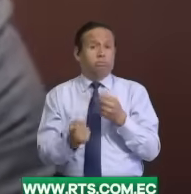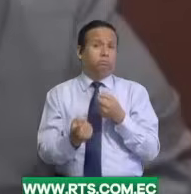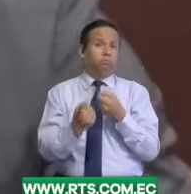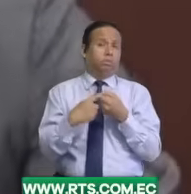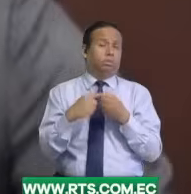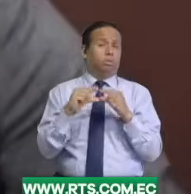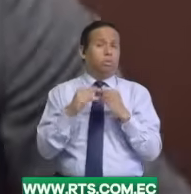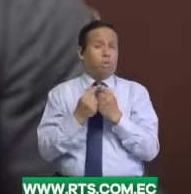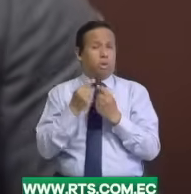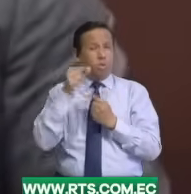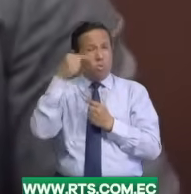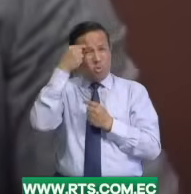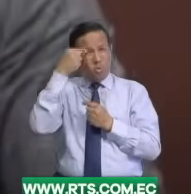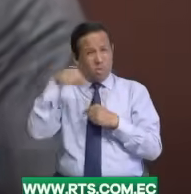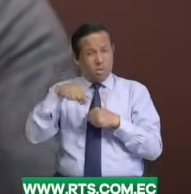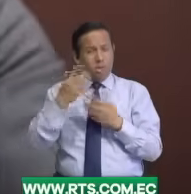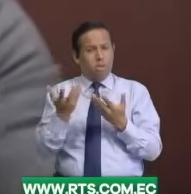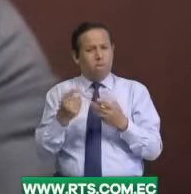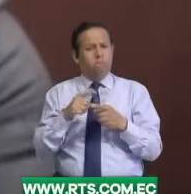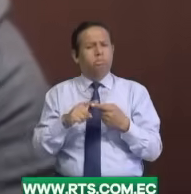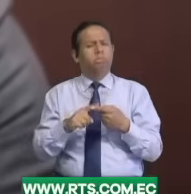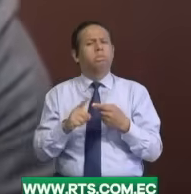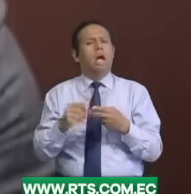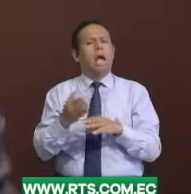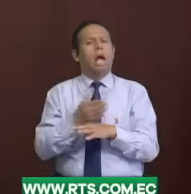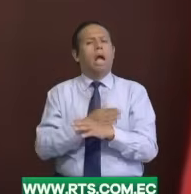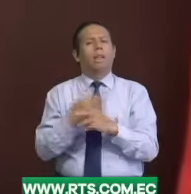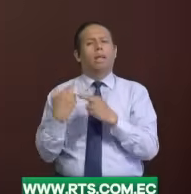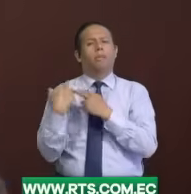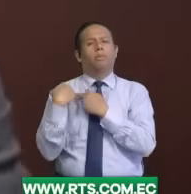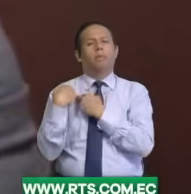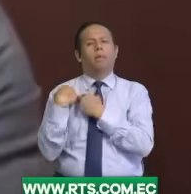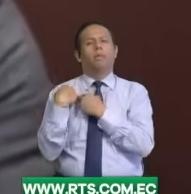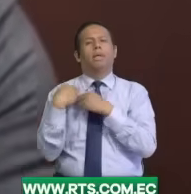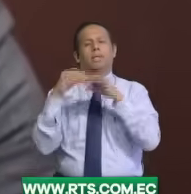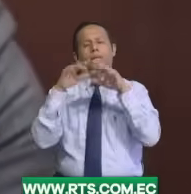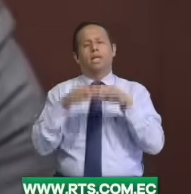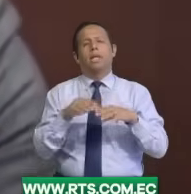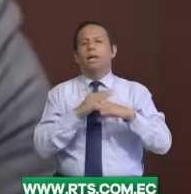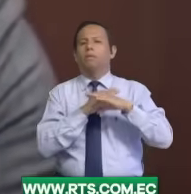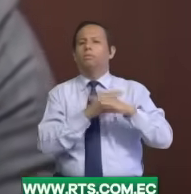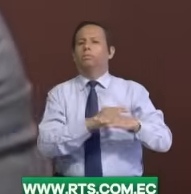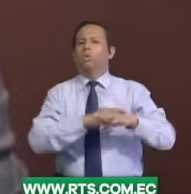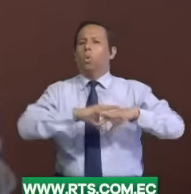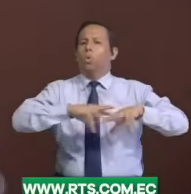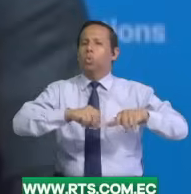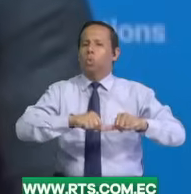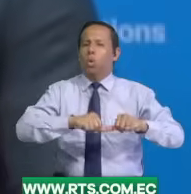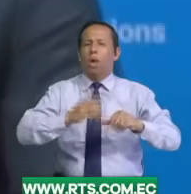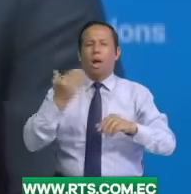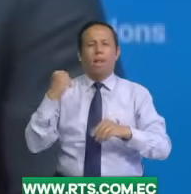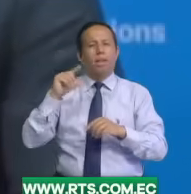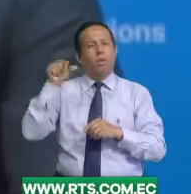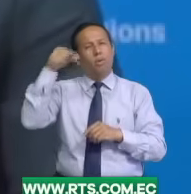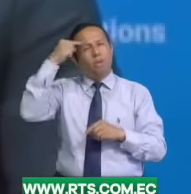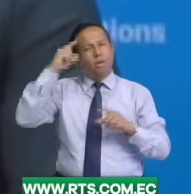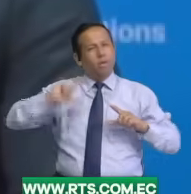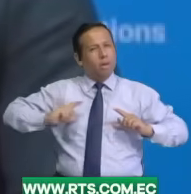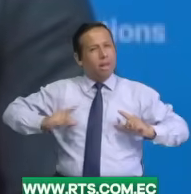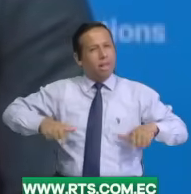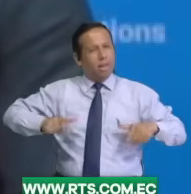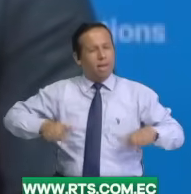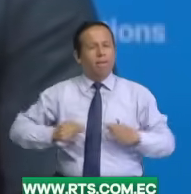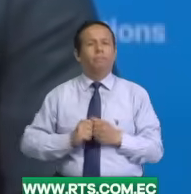gobierno, de la Gasca ocupó la Secretaría Anticorrupción durante el periodo de Lenín Moreno. Con esta